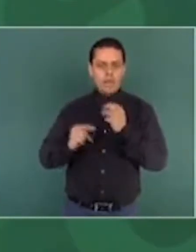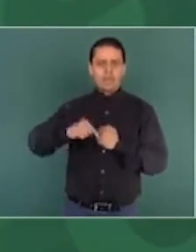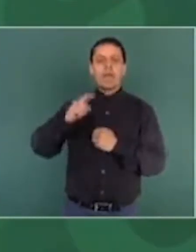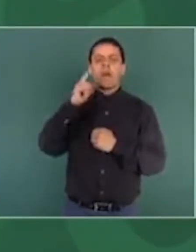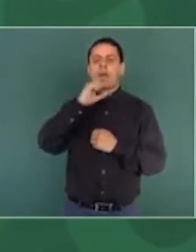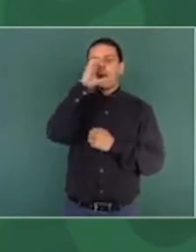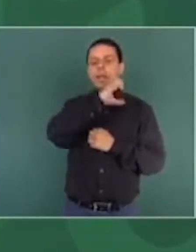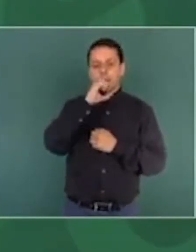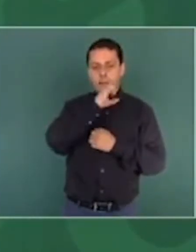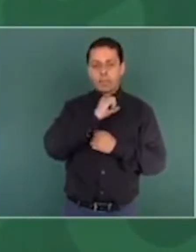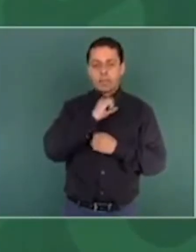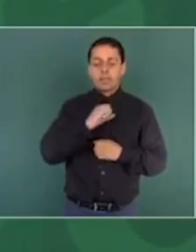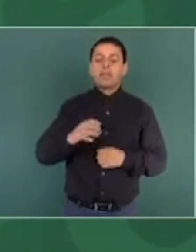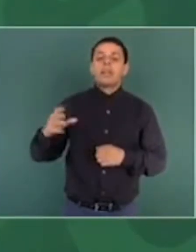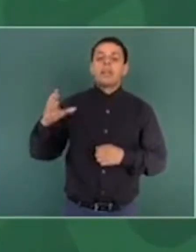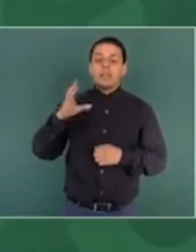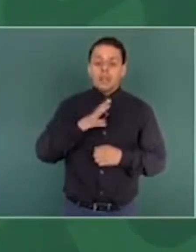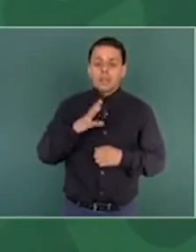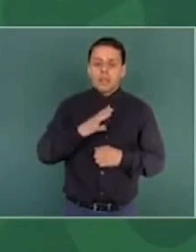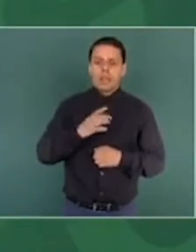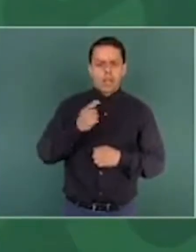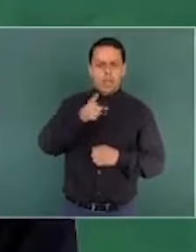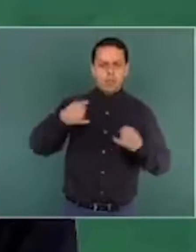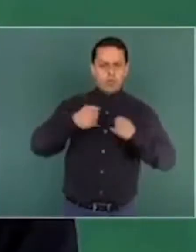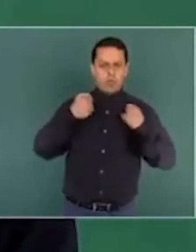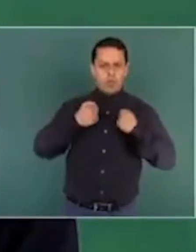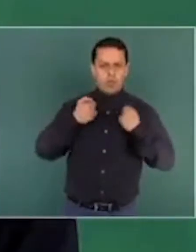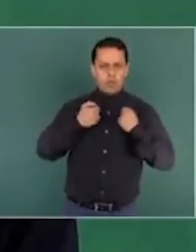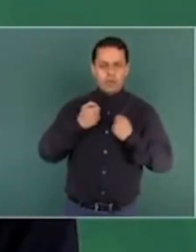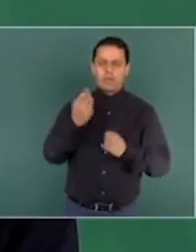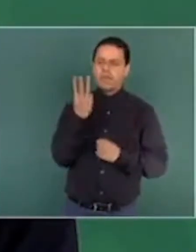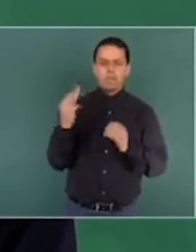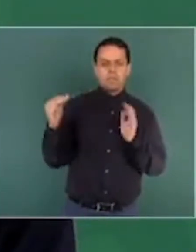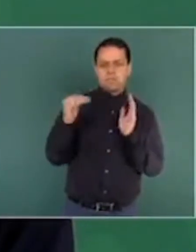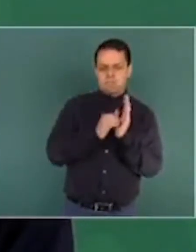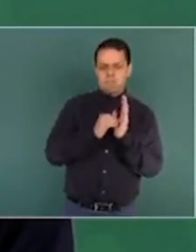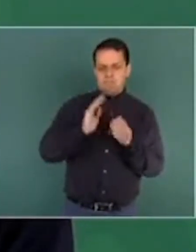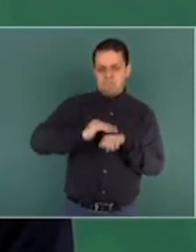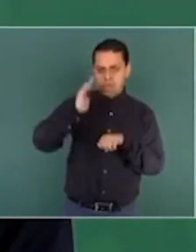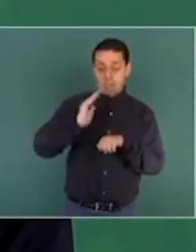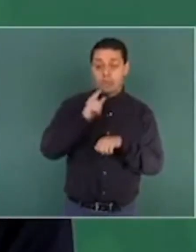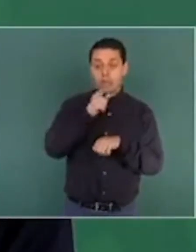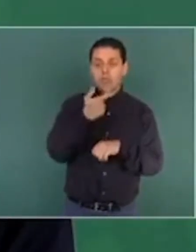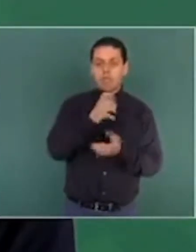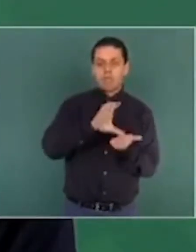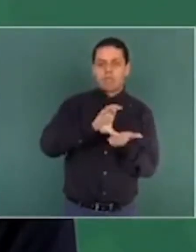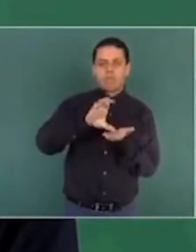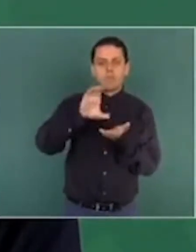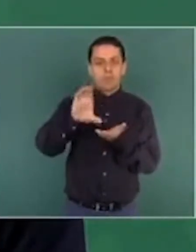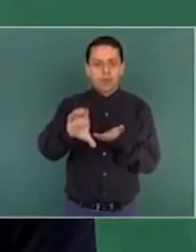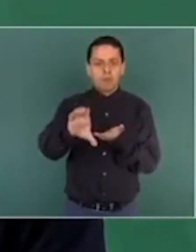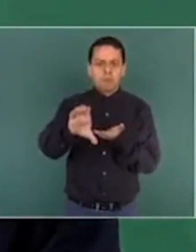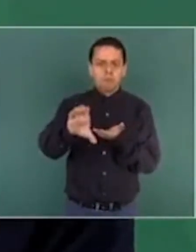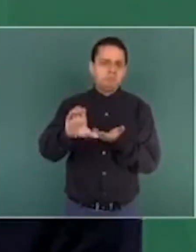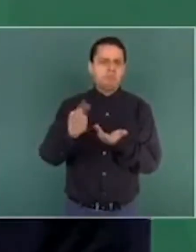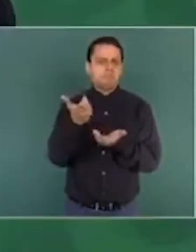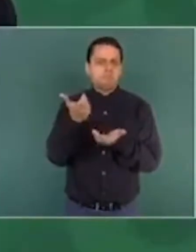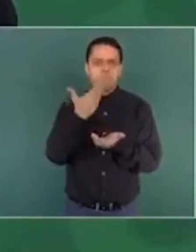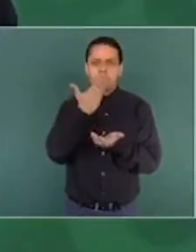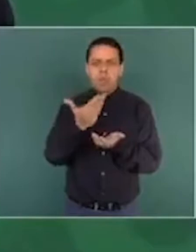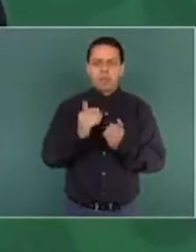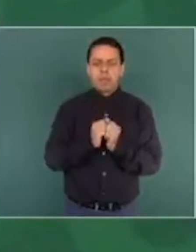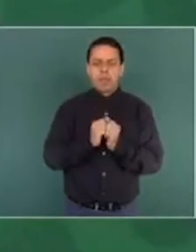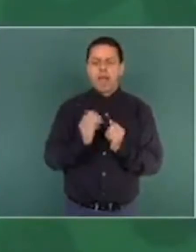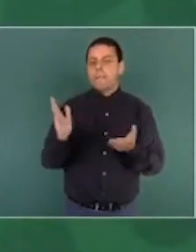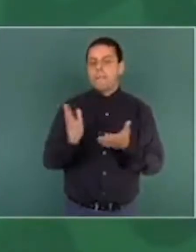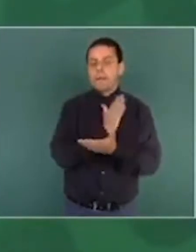y no dejar ningún detalle en el caso de las denuncias contra Lozoya y contra García Luna, a fondo. Incluso